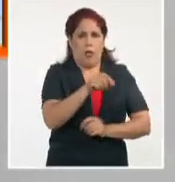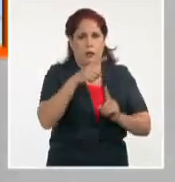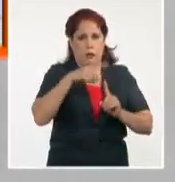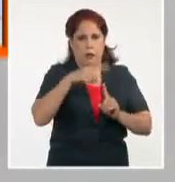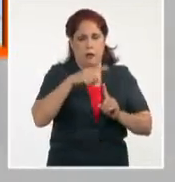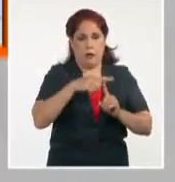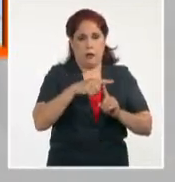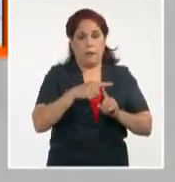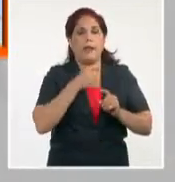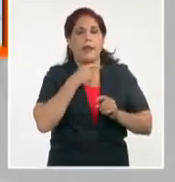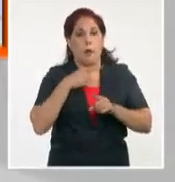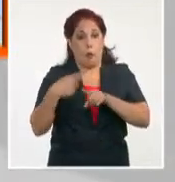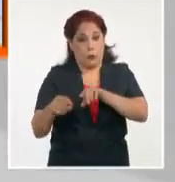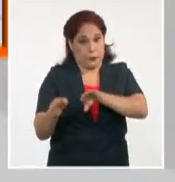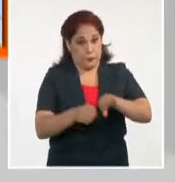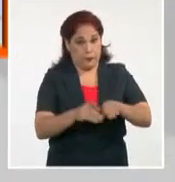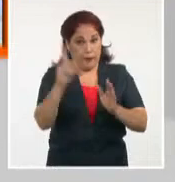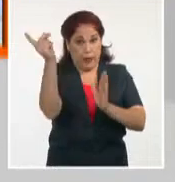fluido eléctrico,